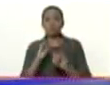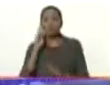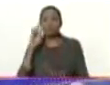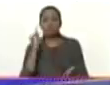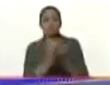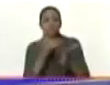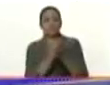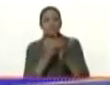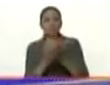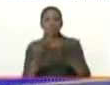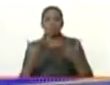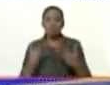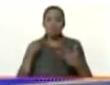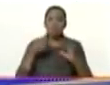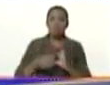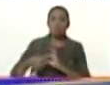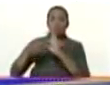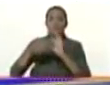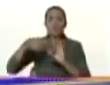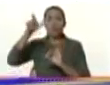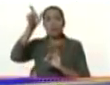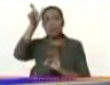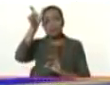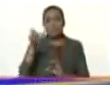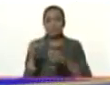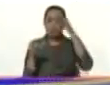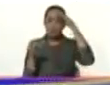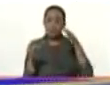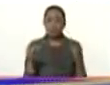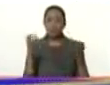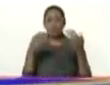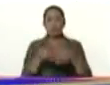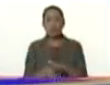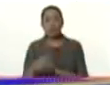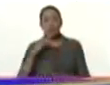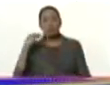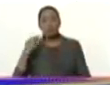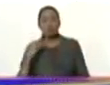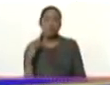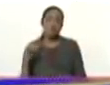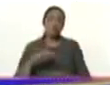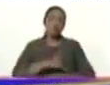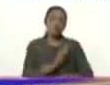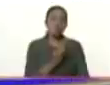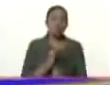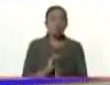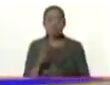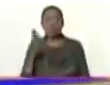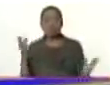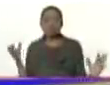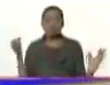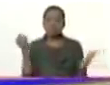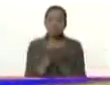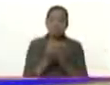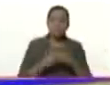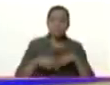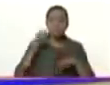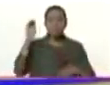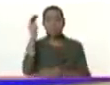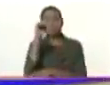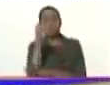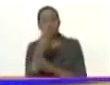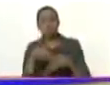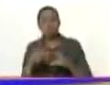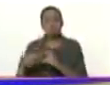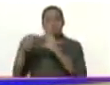testigo de la unión cívico-militar de su juventud universitaria para sellar el futuro de